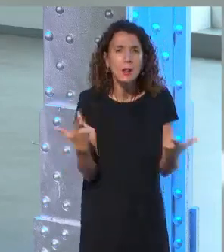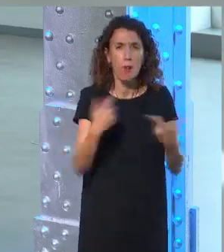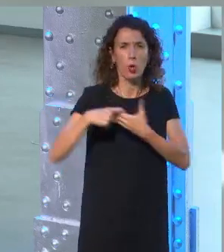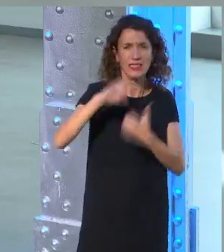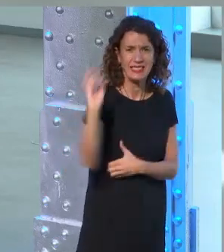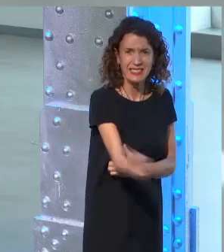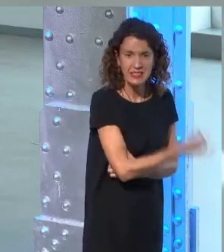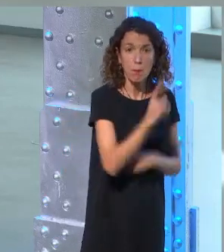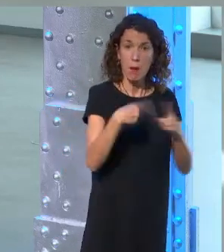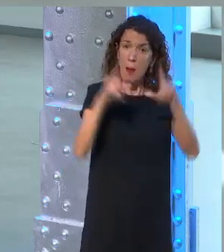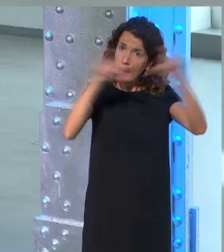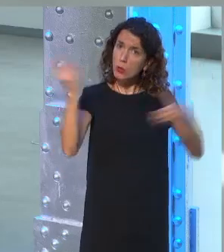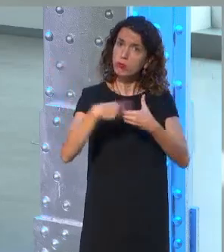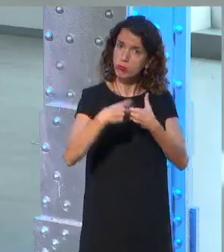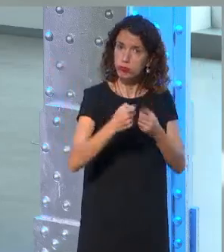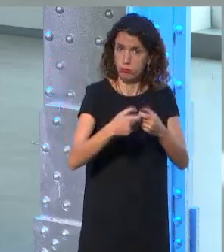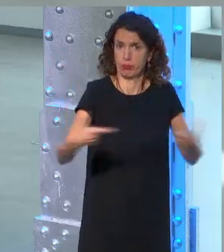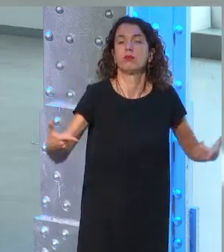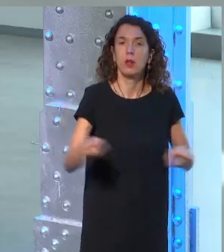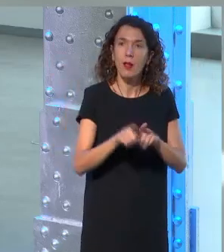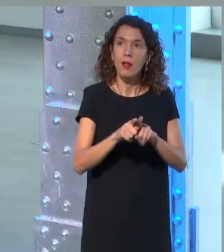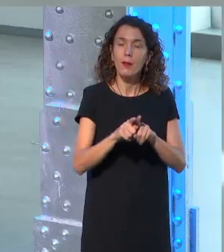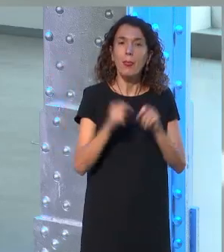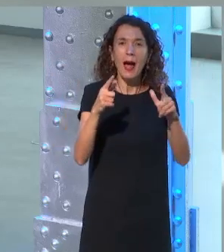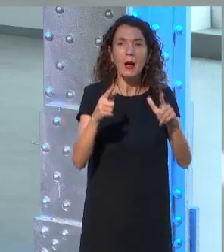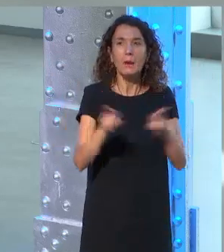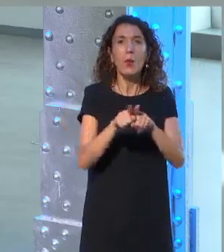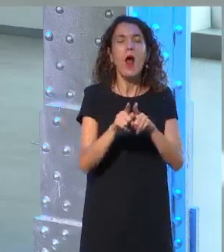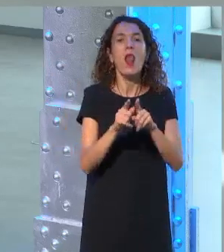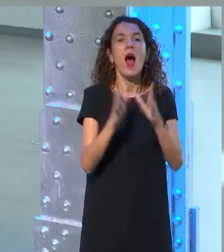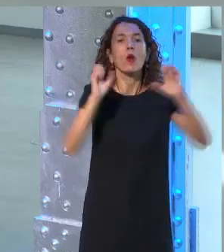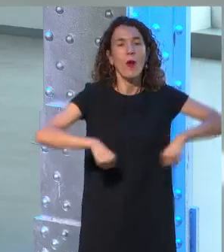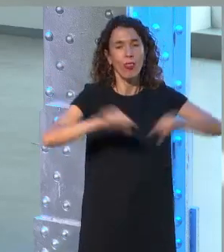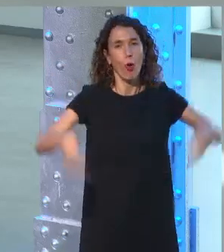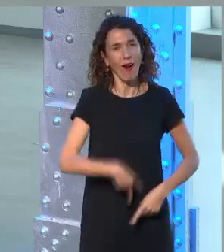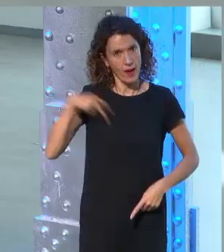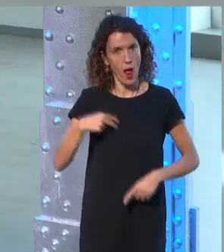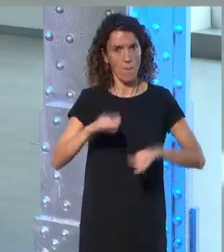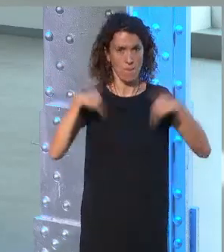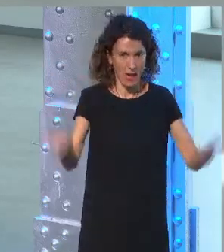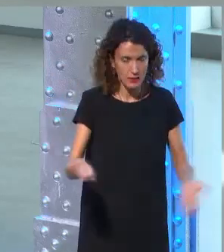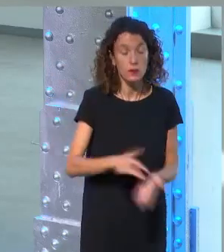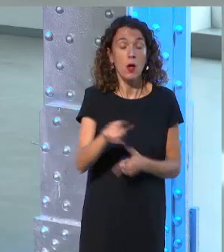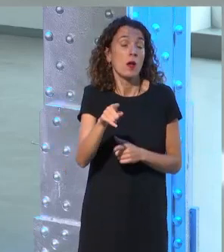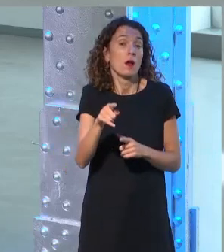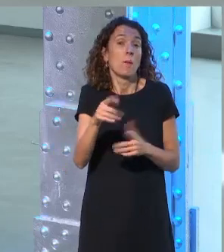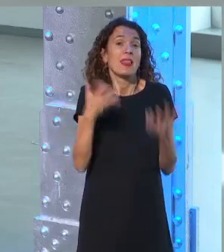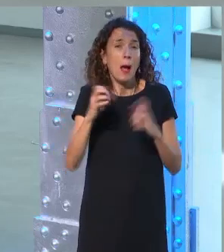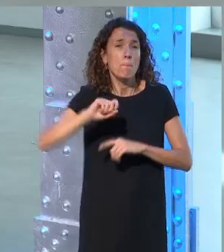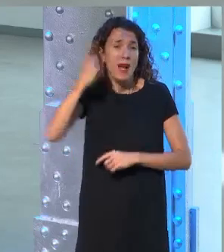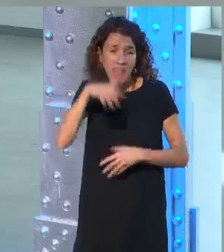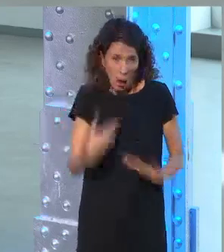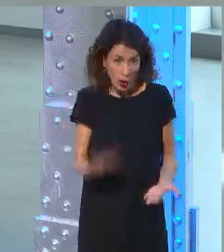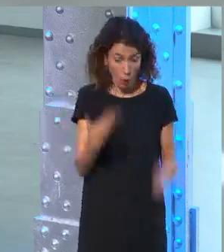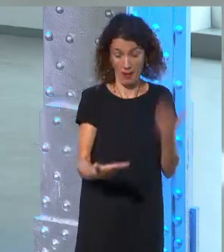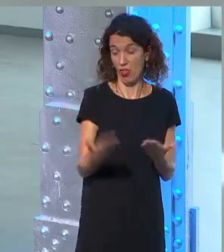multilaterales y las empresas. Y están, digamos, potenciando también un acuerdo general en ese tema. La gran ventaja que tenemos en este momento